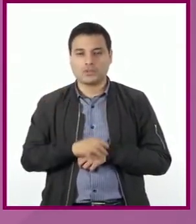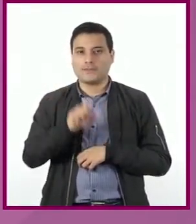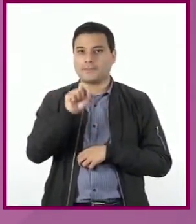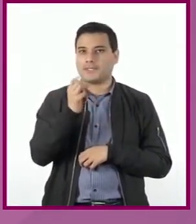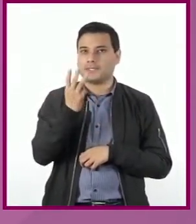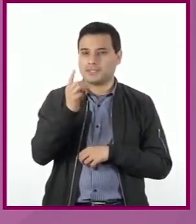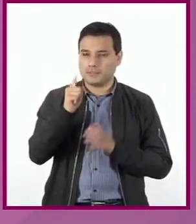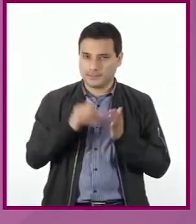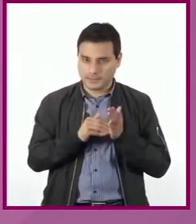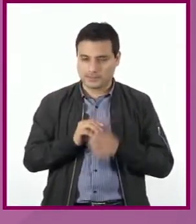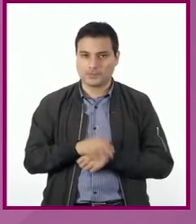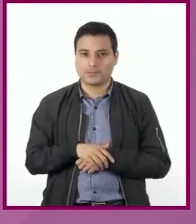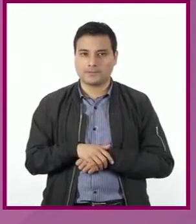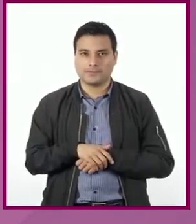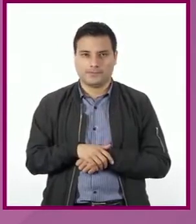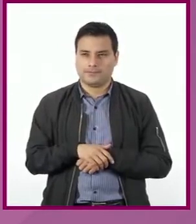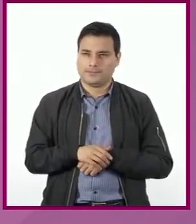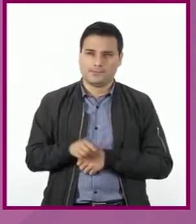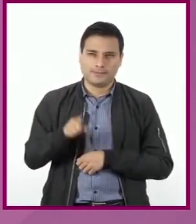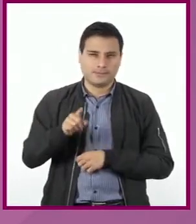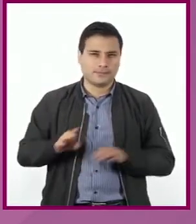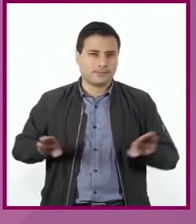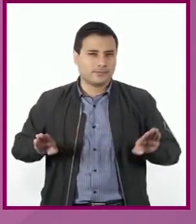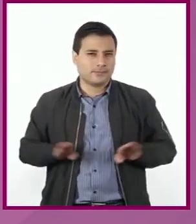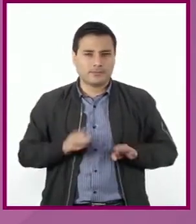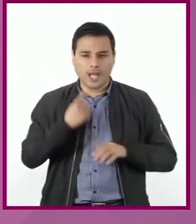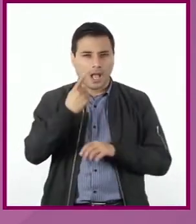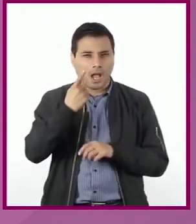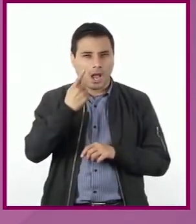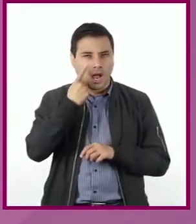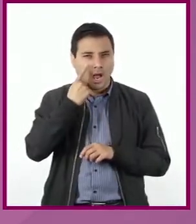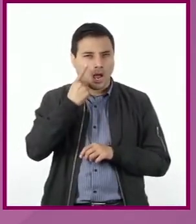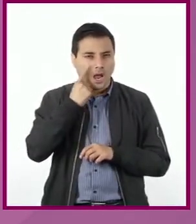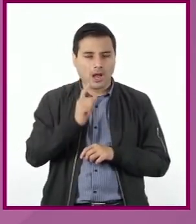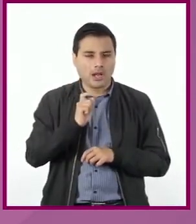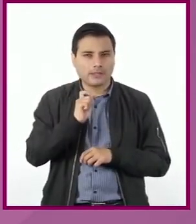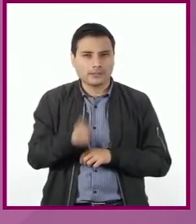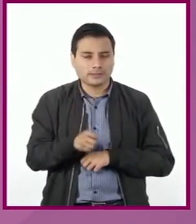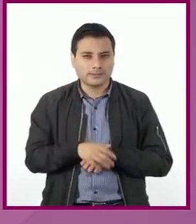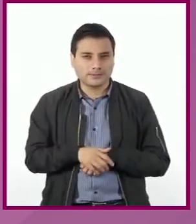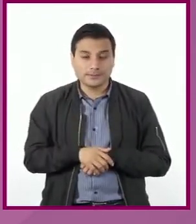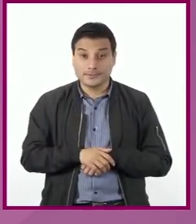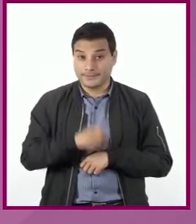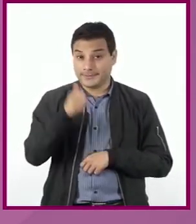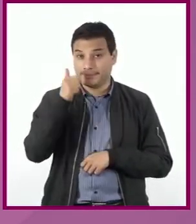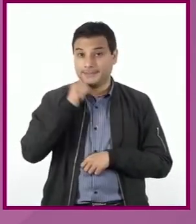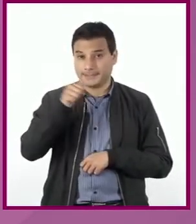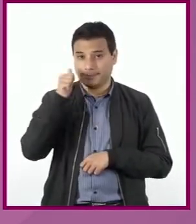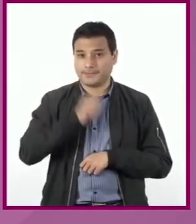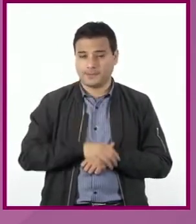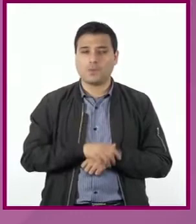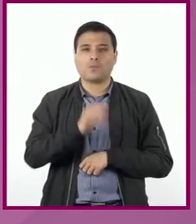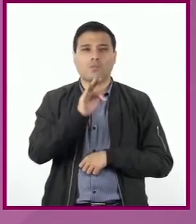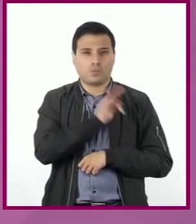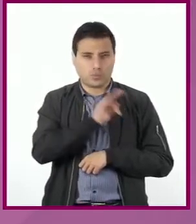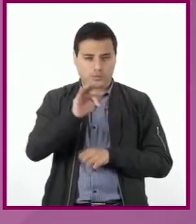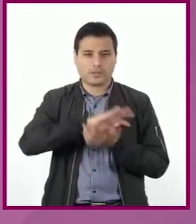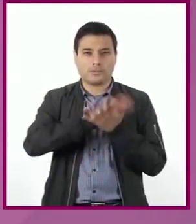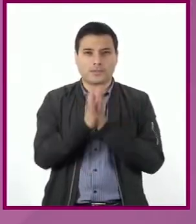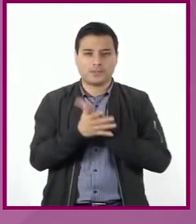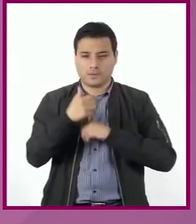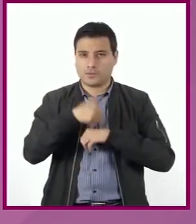milésimos. La principal cualidad de este tipo de fracciones, y lo que les da su nombre, es que pueden convertirse en números